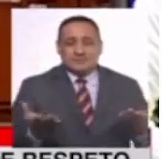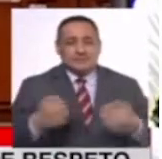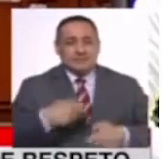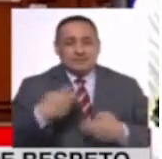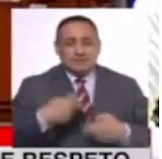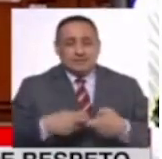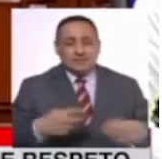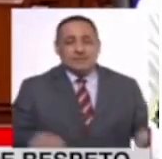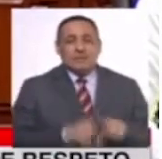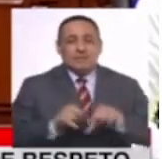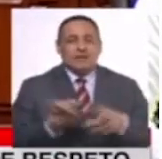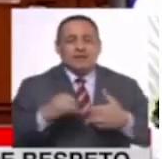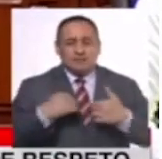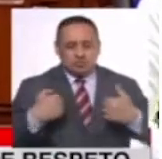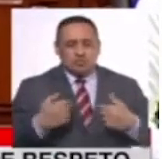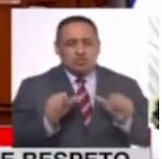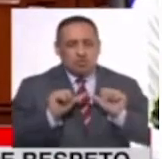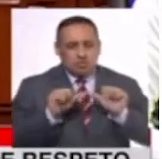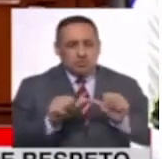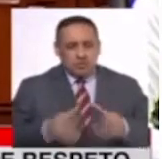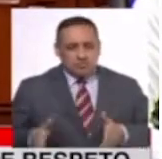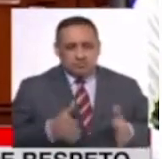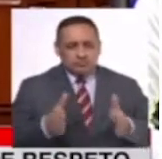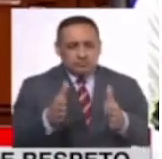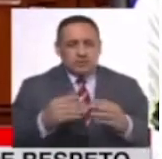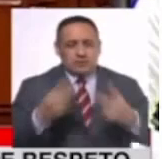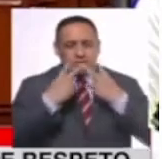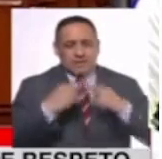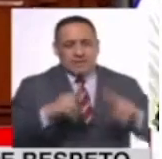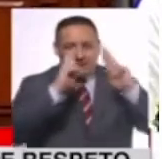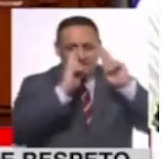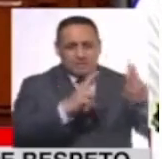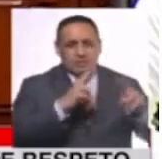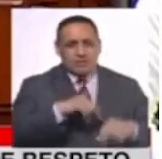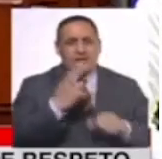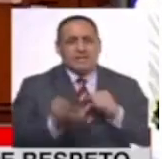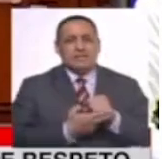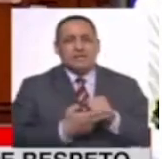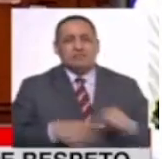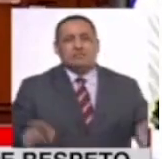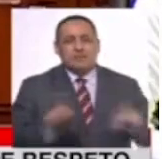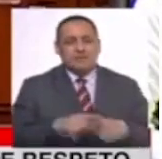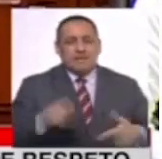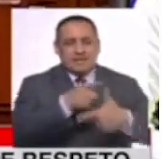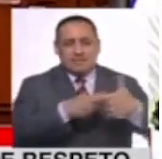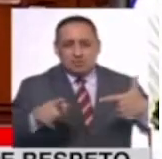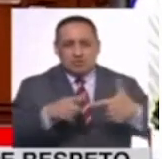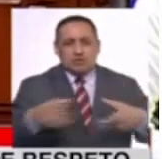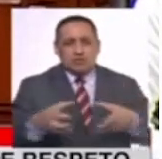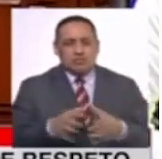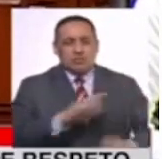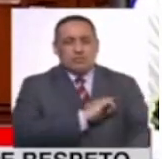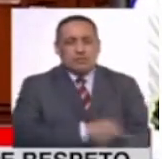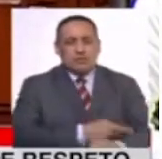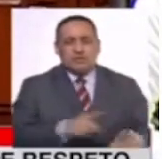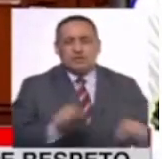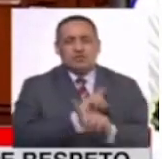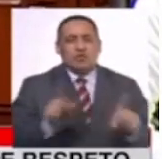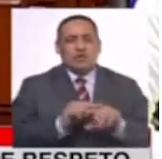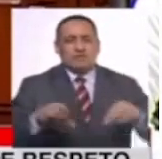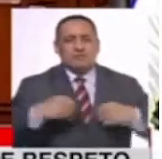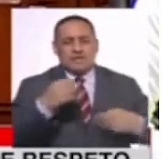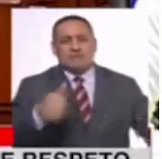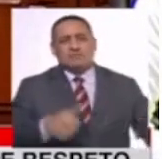ese contexto, mantendremos las relaciones con el Ejecutivo respetando y garantizando la división de poderes, sin